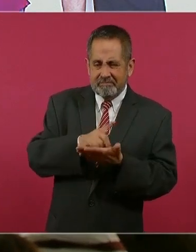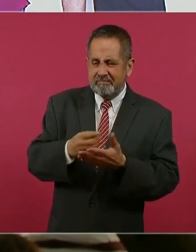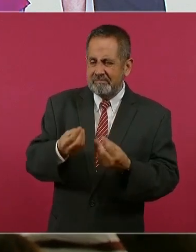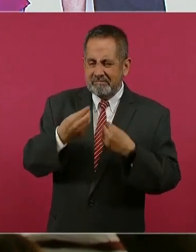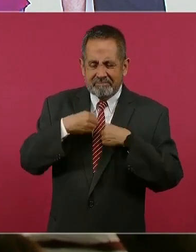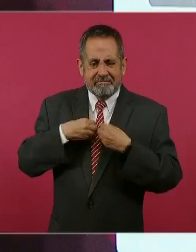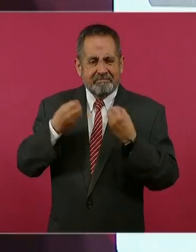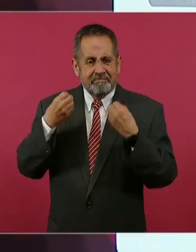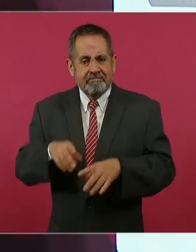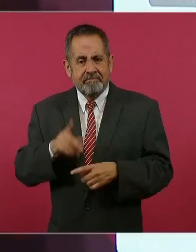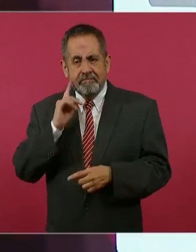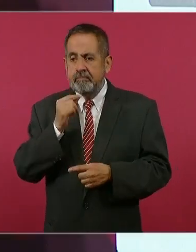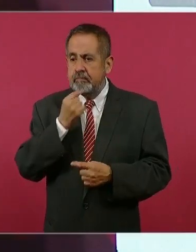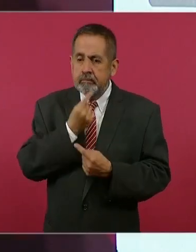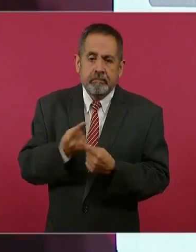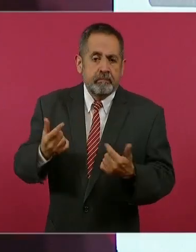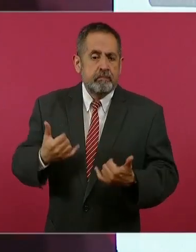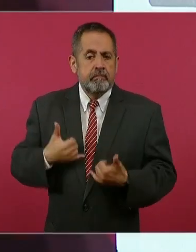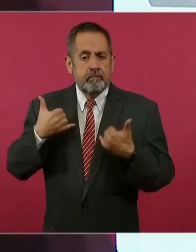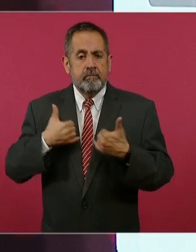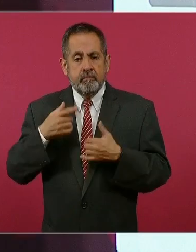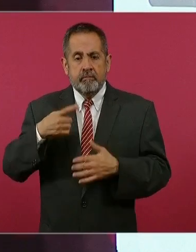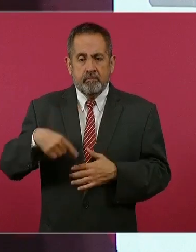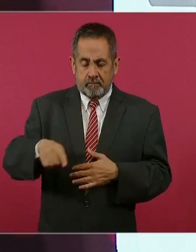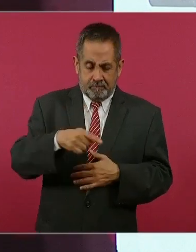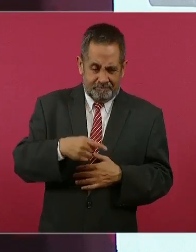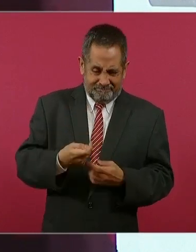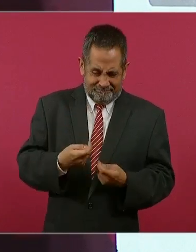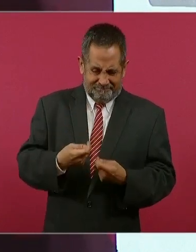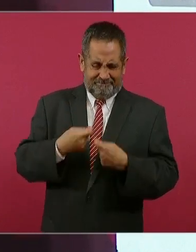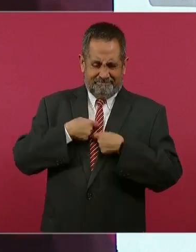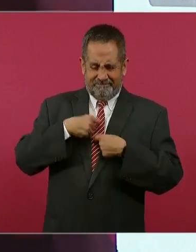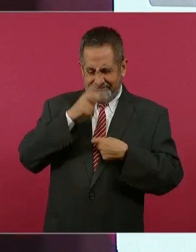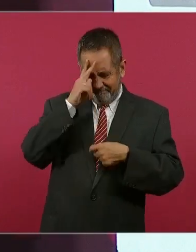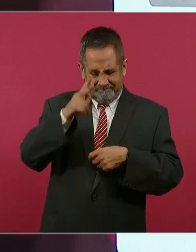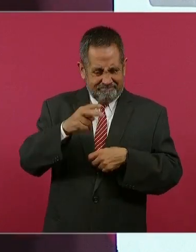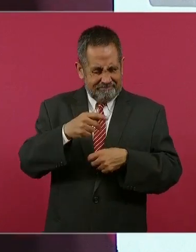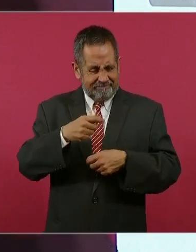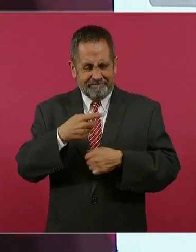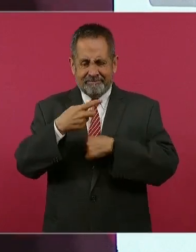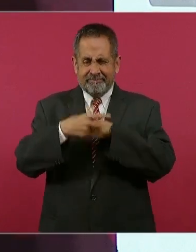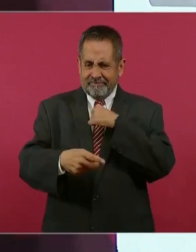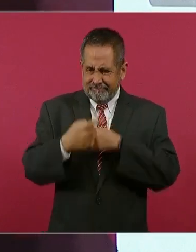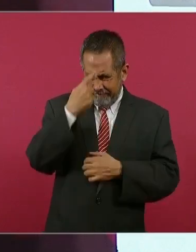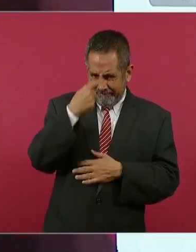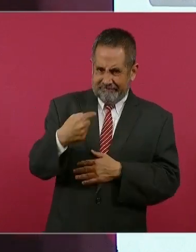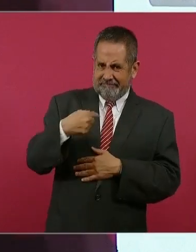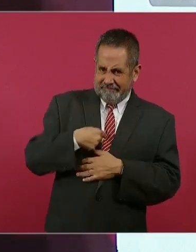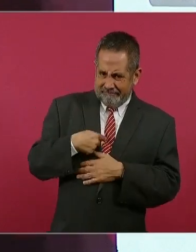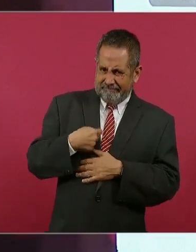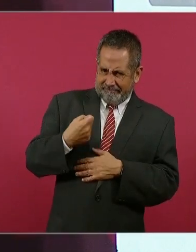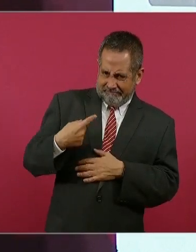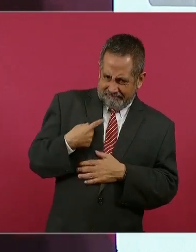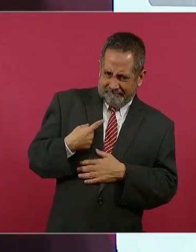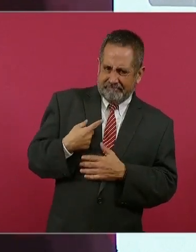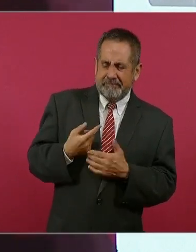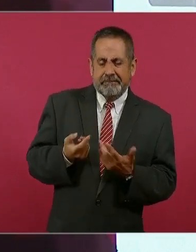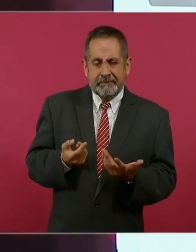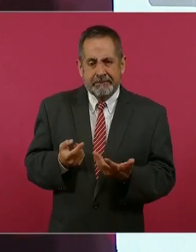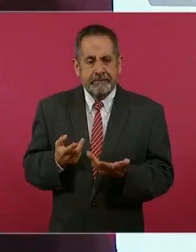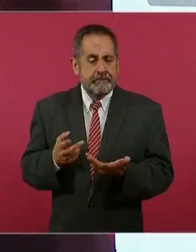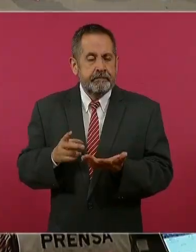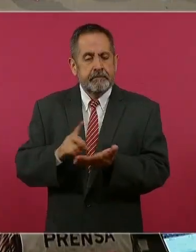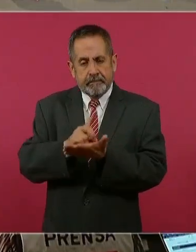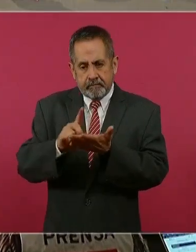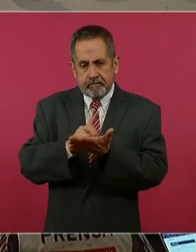pero niñas, niños, jóvenes pueden lesionarse a sí mismos. Desde luego, la droga misma, el consumo de las sustancias, causa daño,